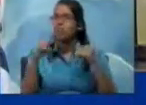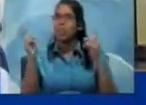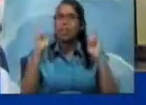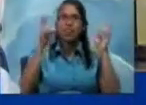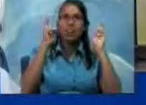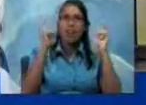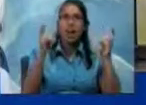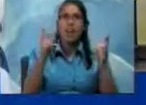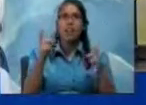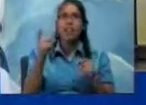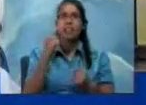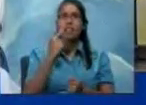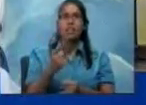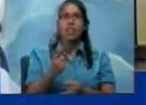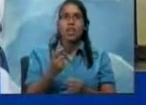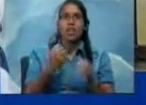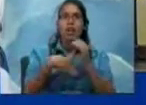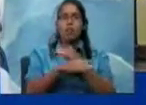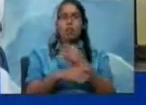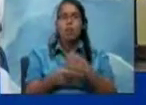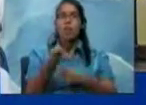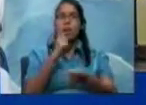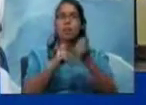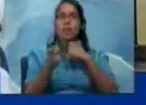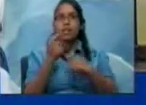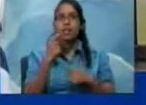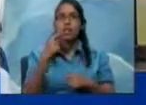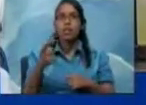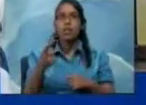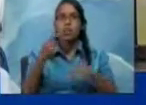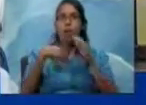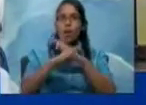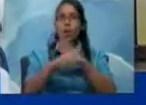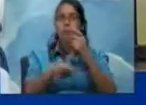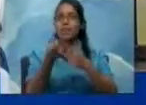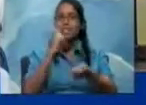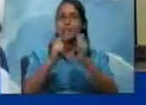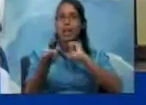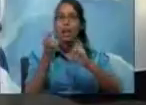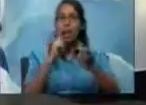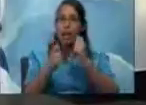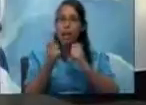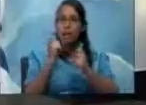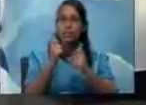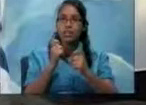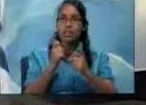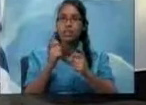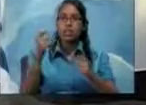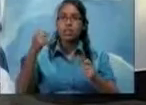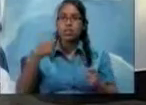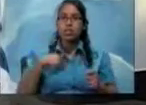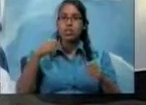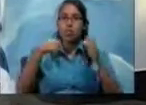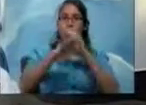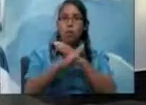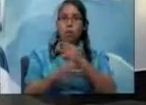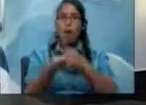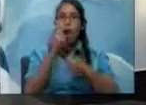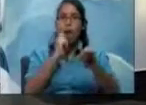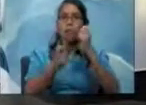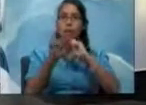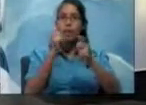dijo voy a pescar Cómo dijo Pedro voy a pescar yo voy a